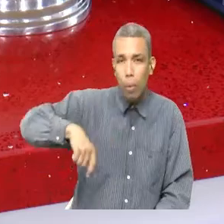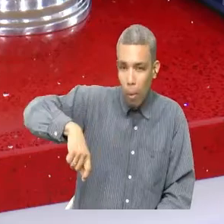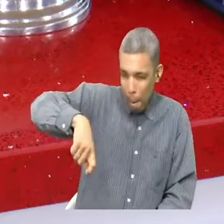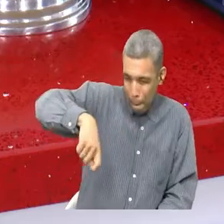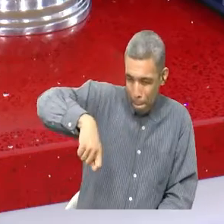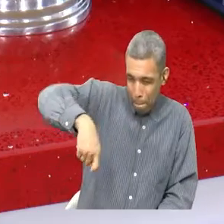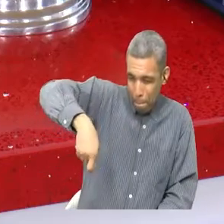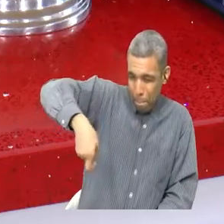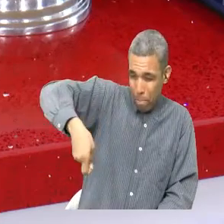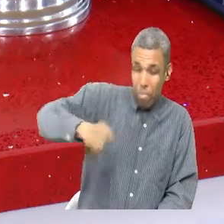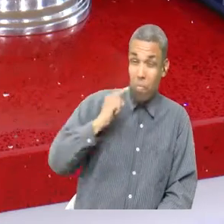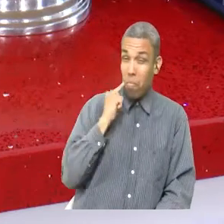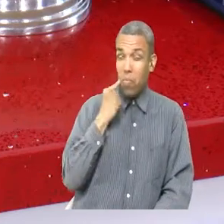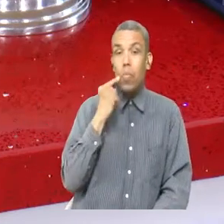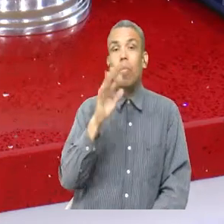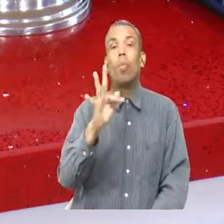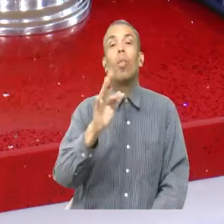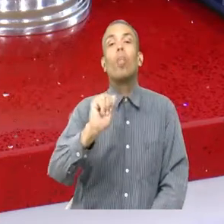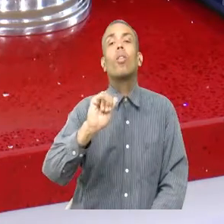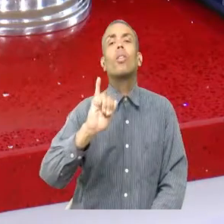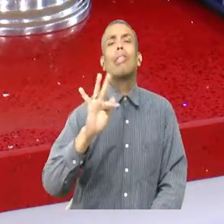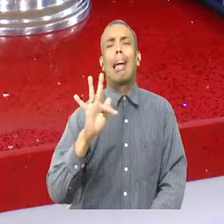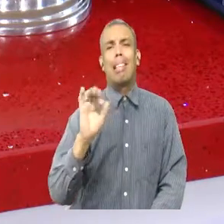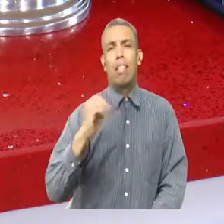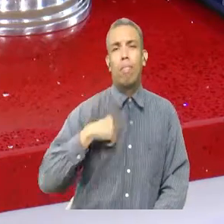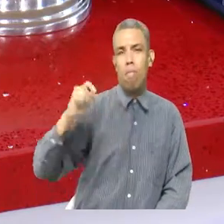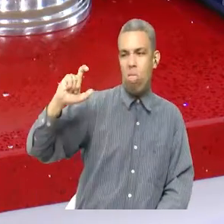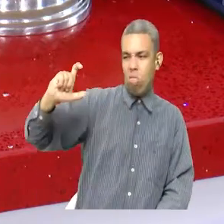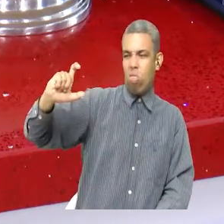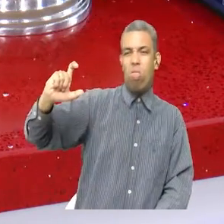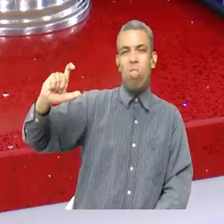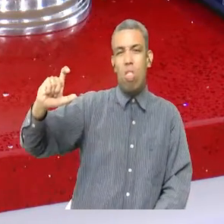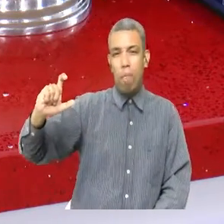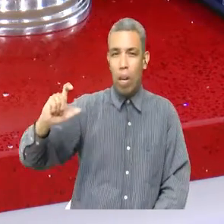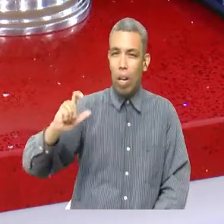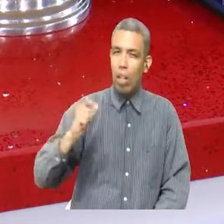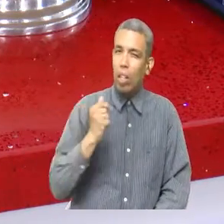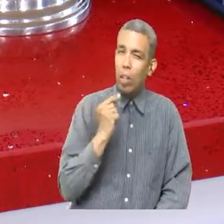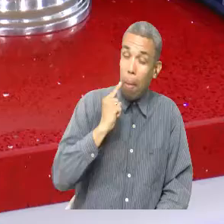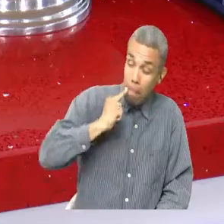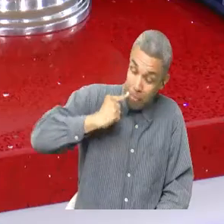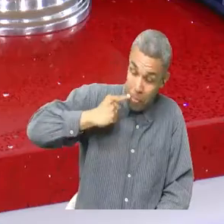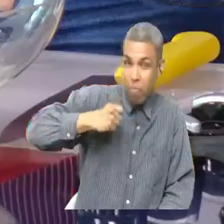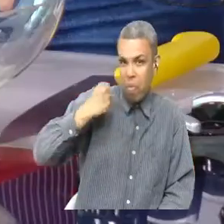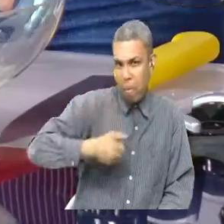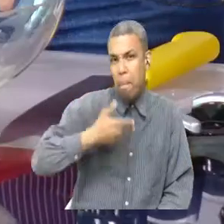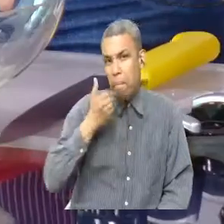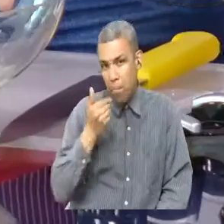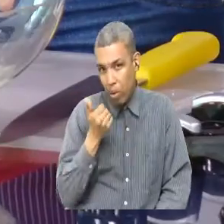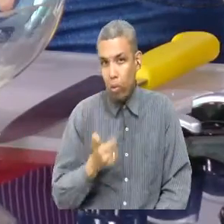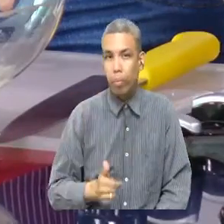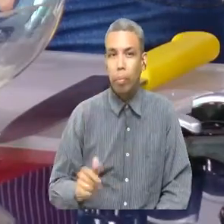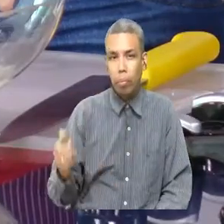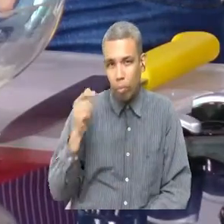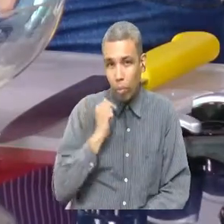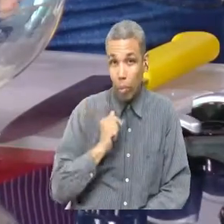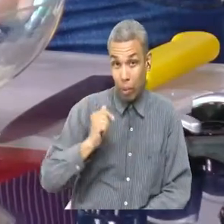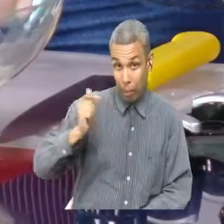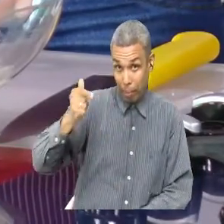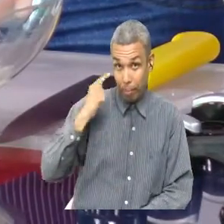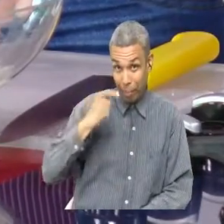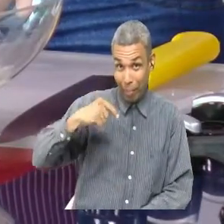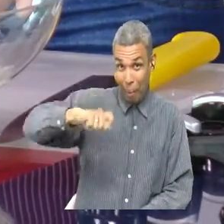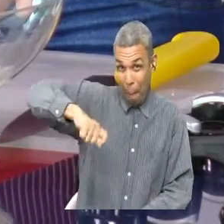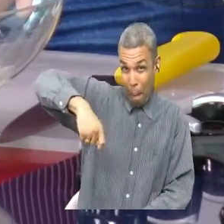limón más jugoso, más grande, no trae pepas, entonces es muy rentable para los restaurantes y para la casa pues